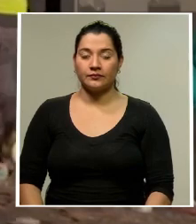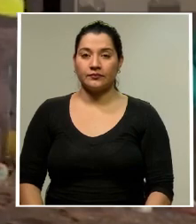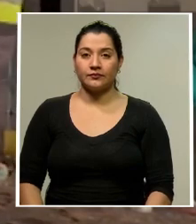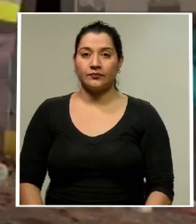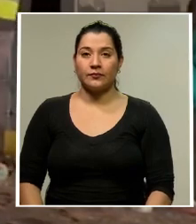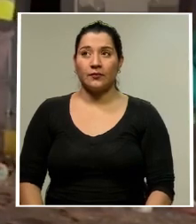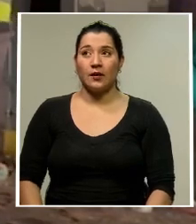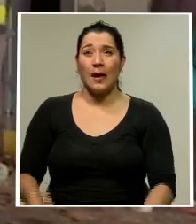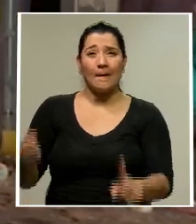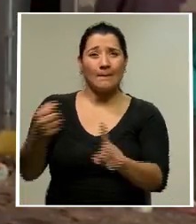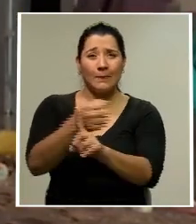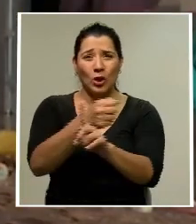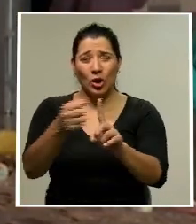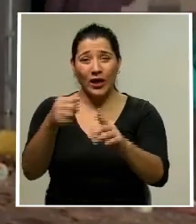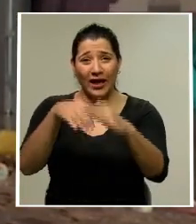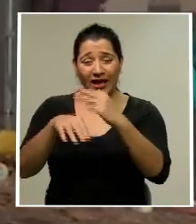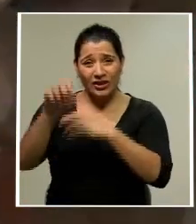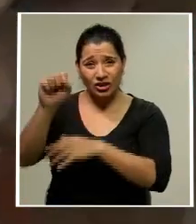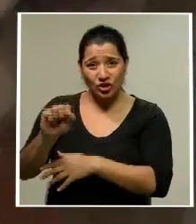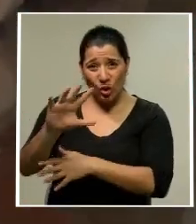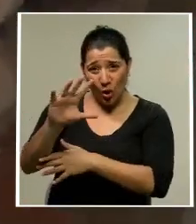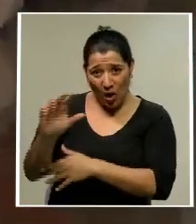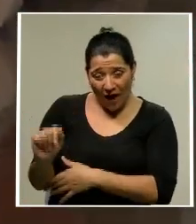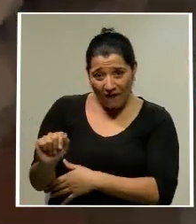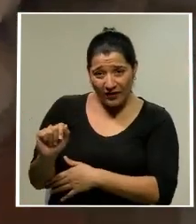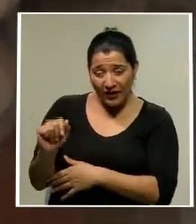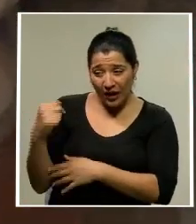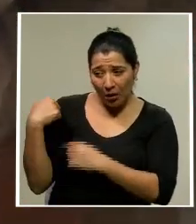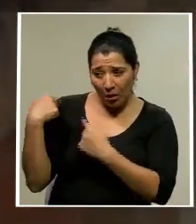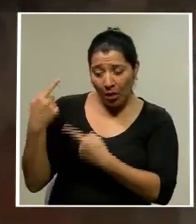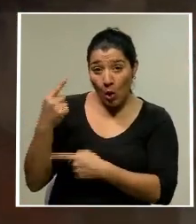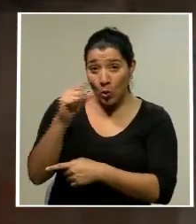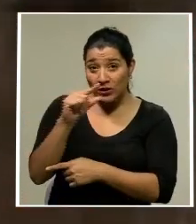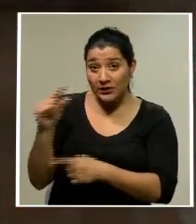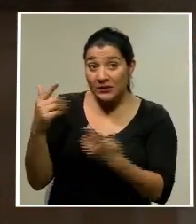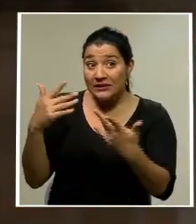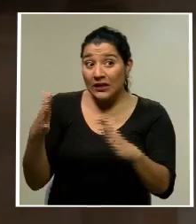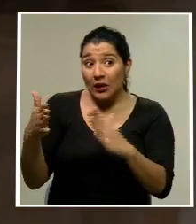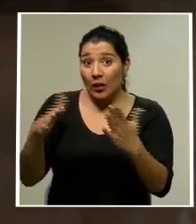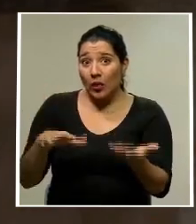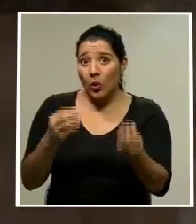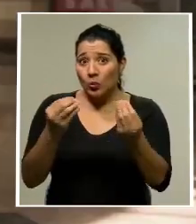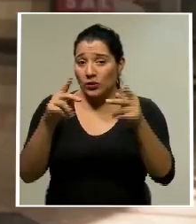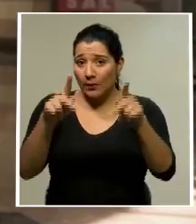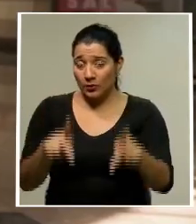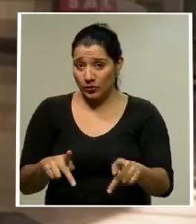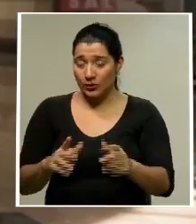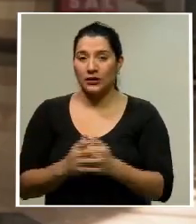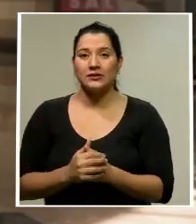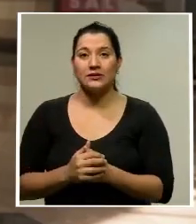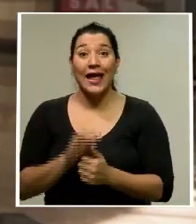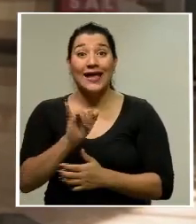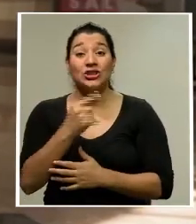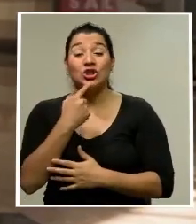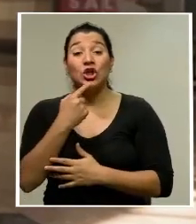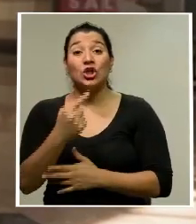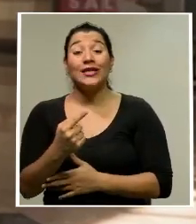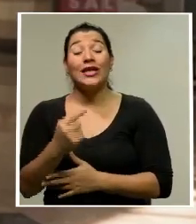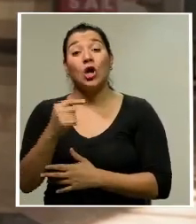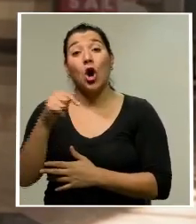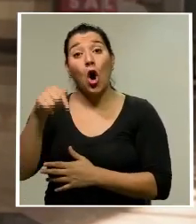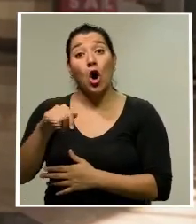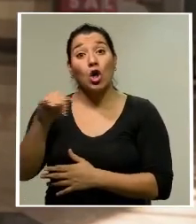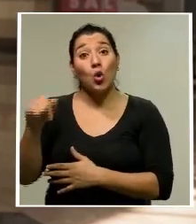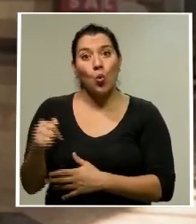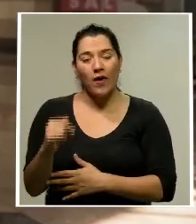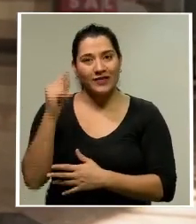La violencia que sacude a Sudáfrica hace casi una semana ha dejado más de un centenar de muertos. Eso indicó el jueves el gobierno,